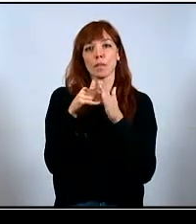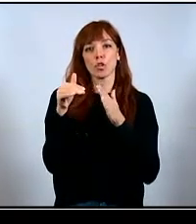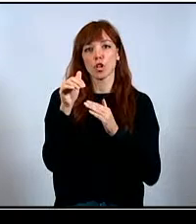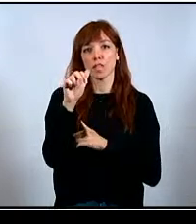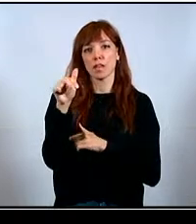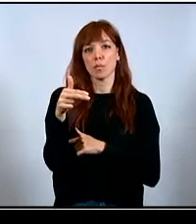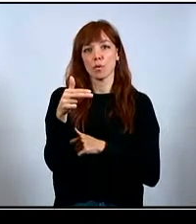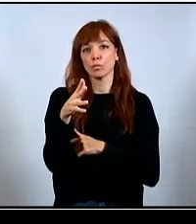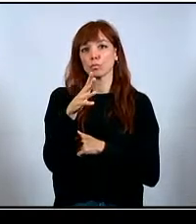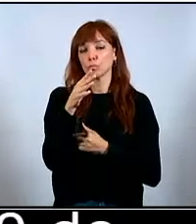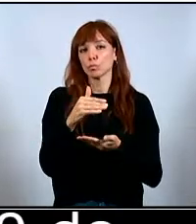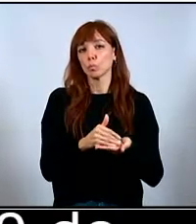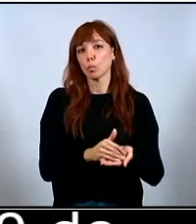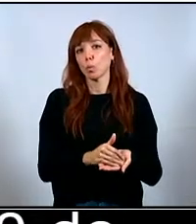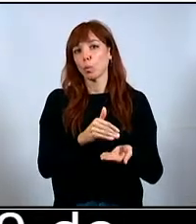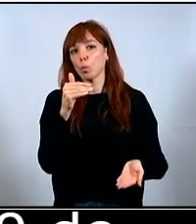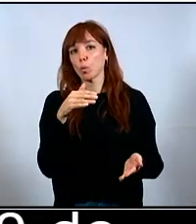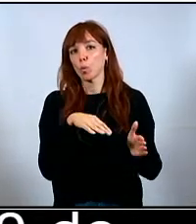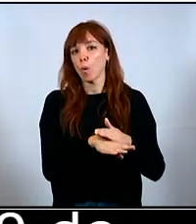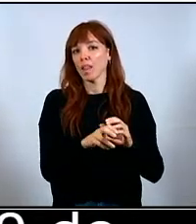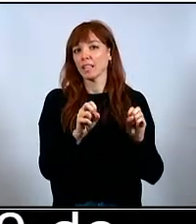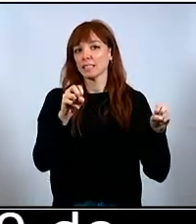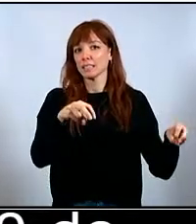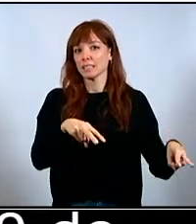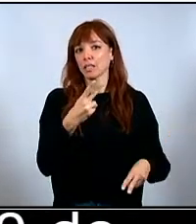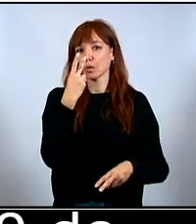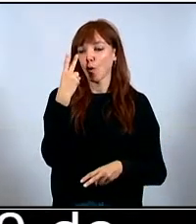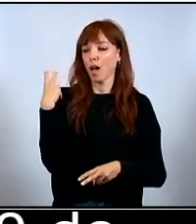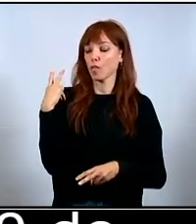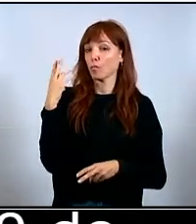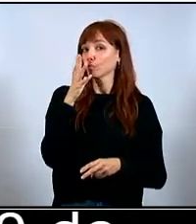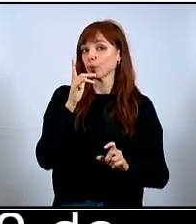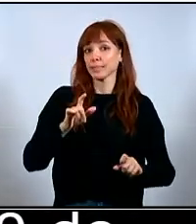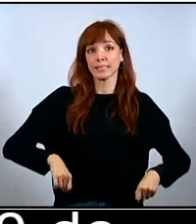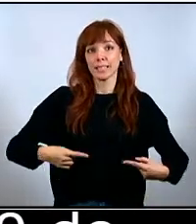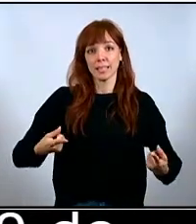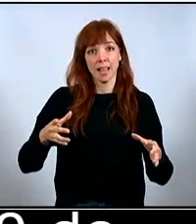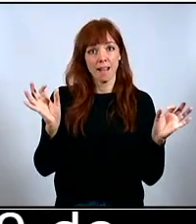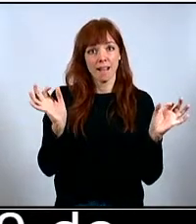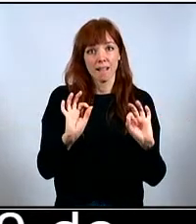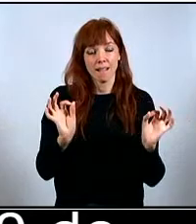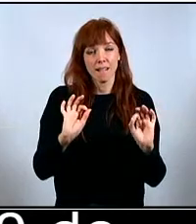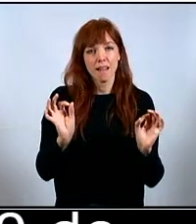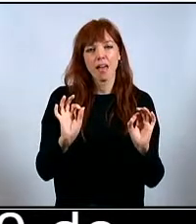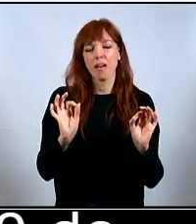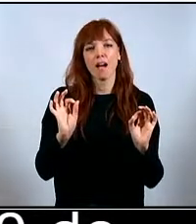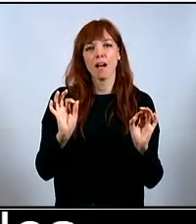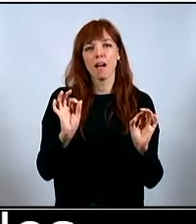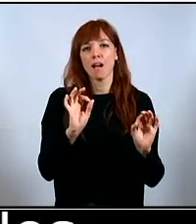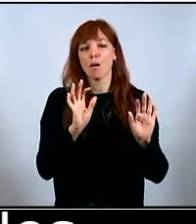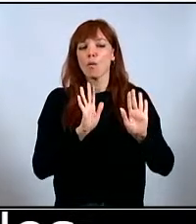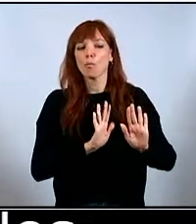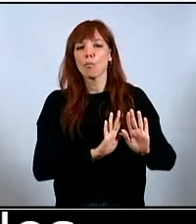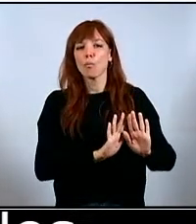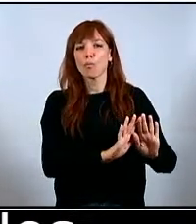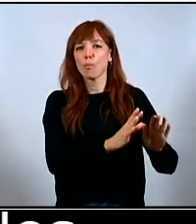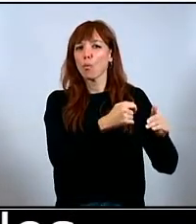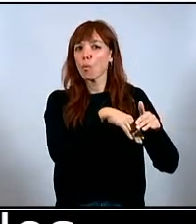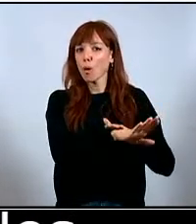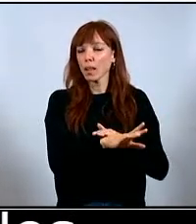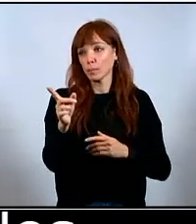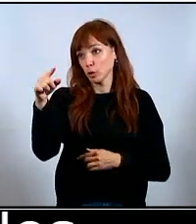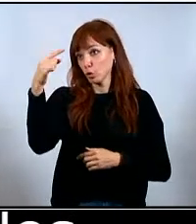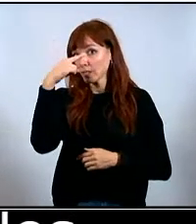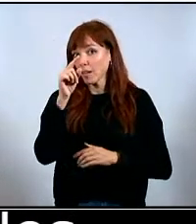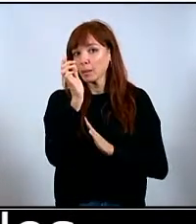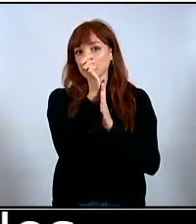no acumulables de los años anteriores. Al no haberlos ejecutado y haberlos llevado el gasto hasta el final, pues saben ustedes que nos van recortando